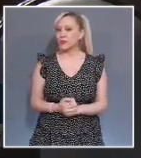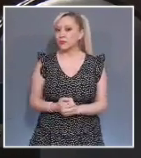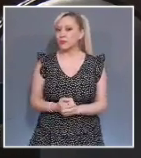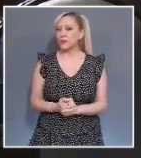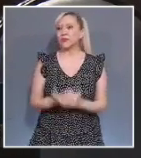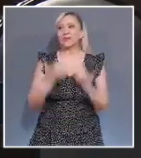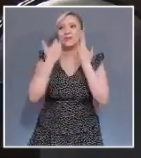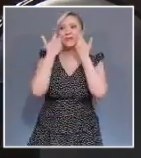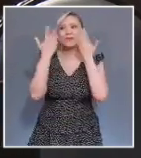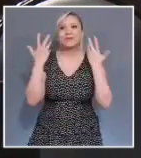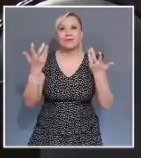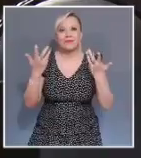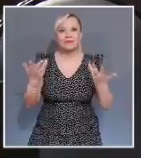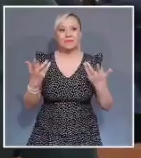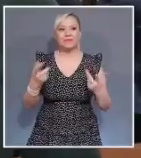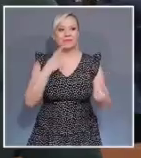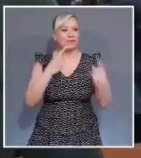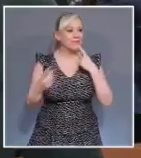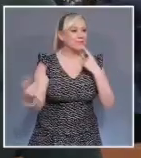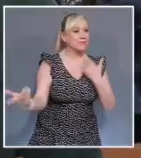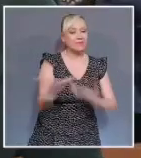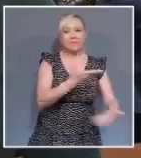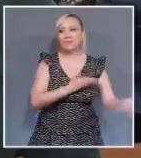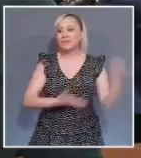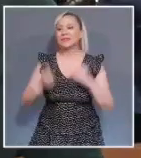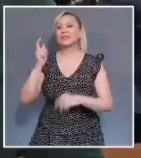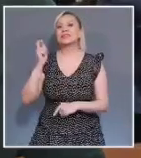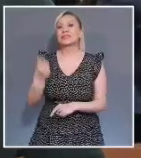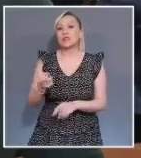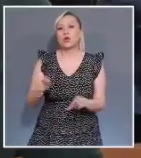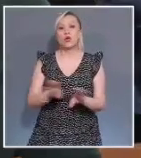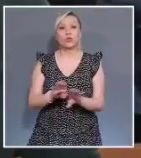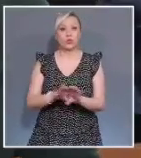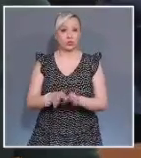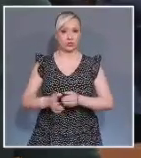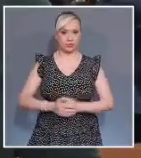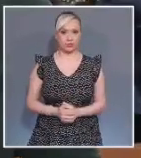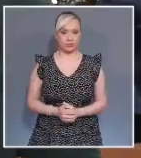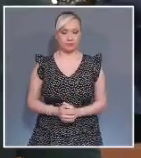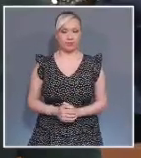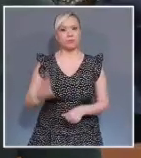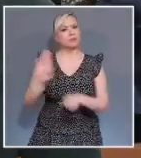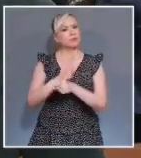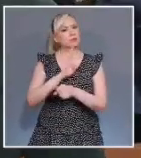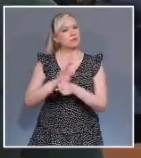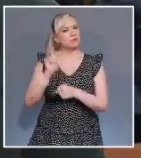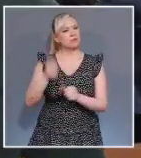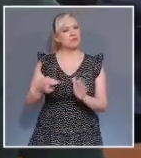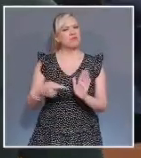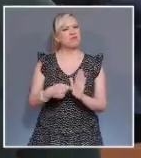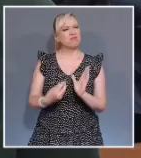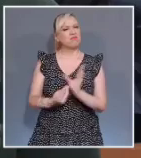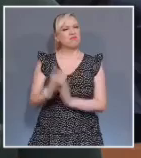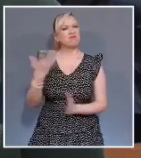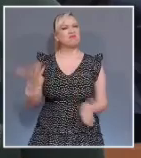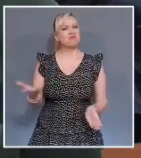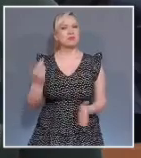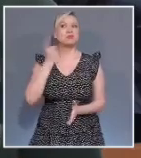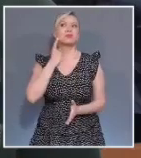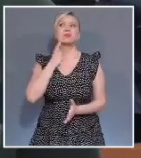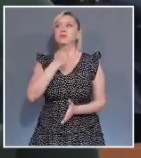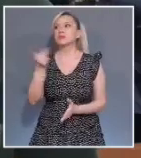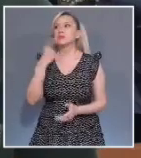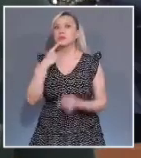que discutiéramos un poco eso. Entre otros de los grandes beneficios de dicho código, diputadas y diputados destacaron la oralidad, los